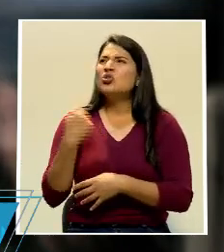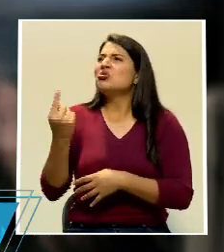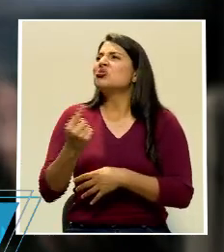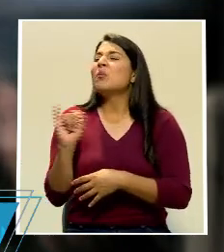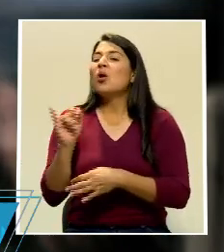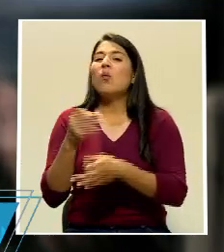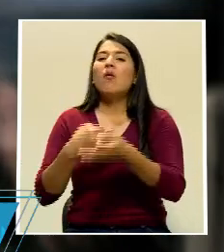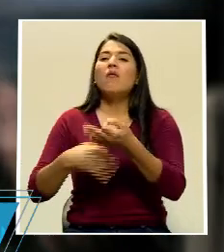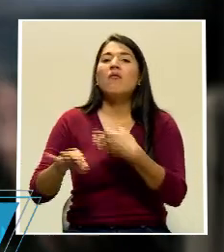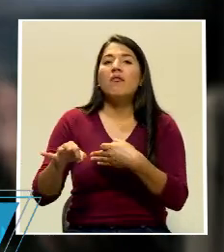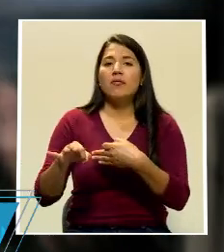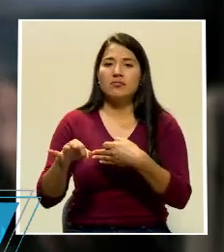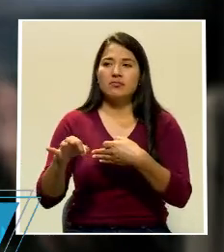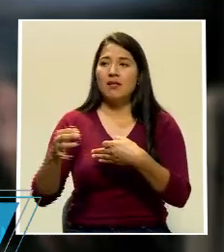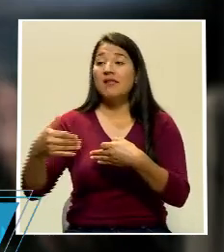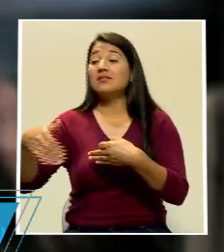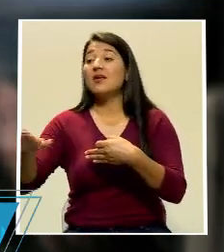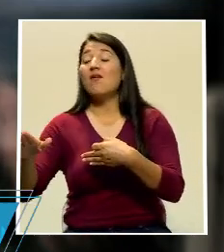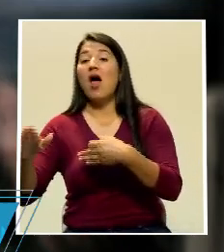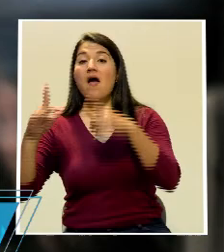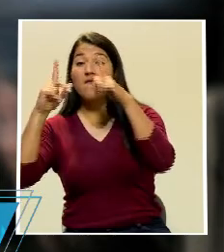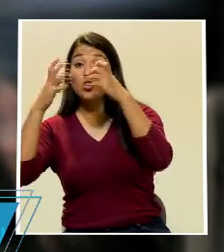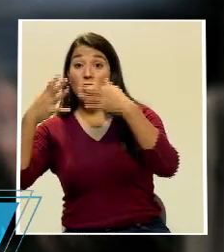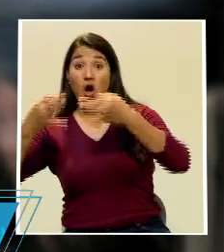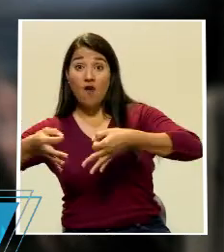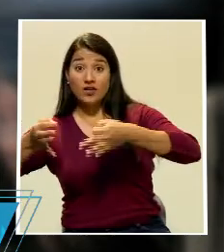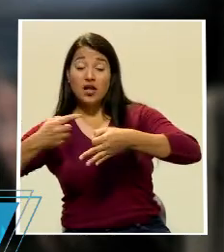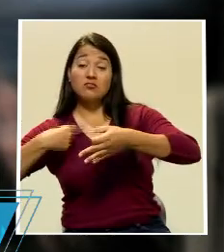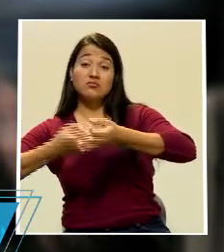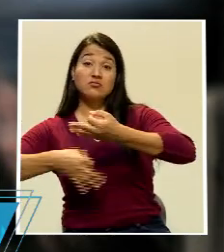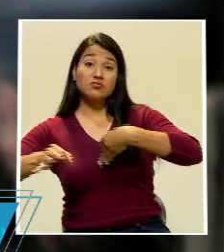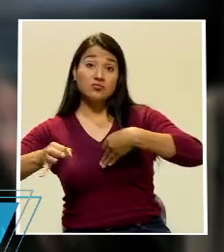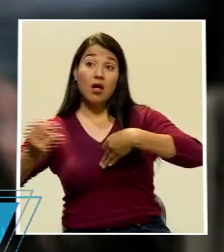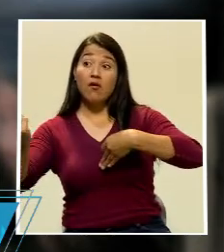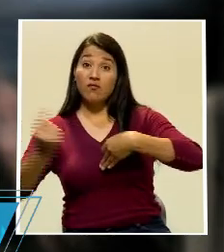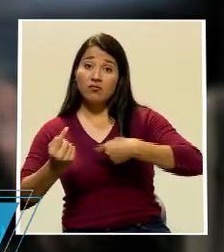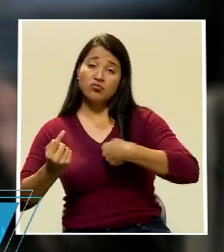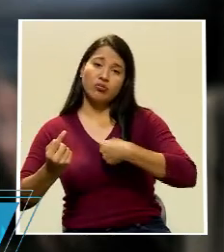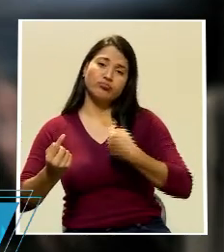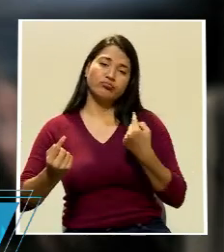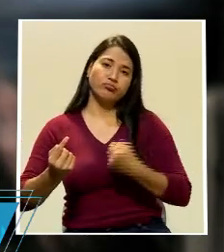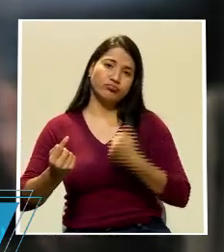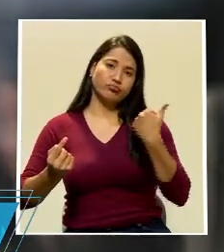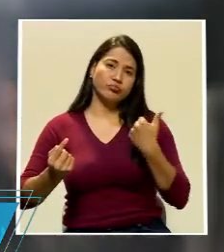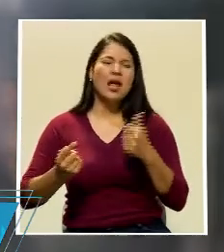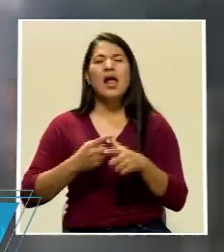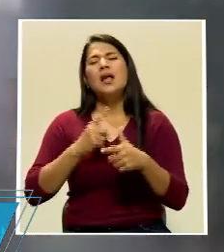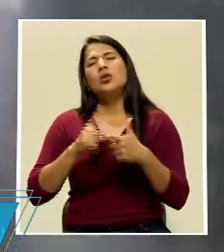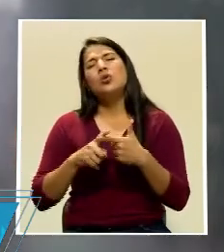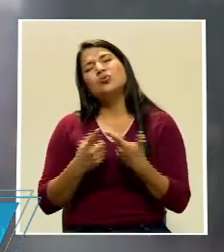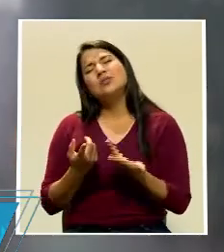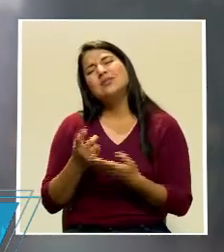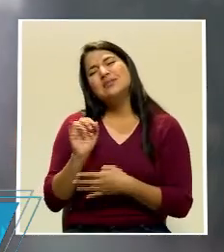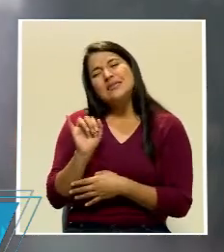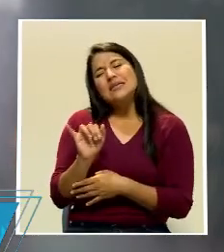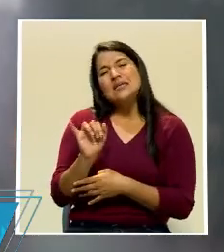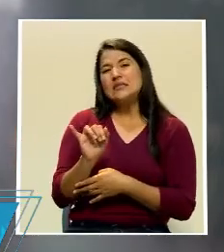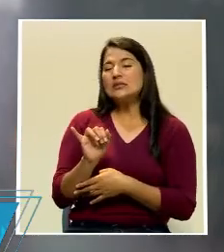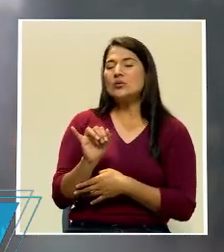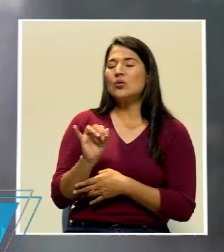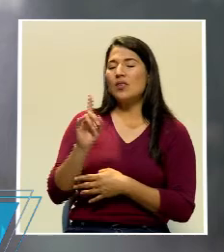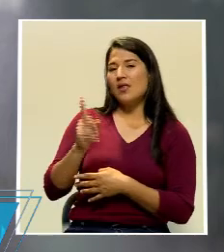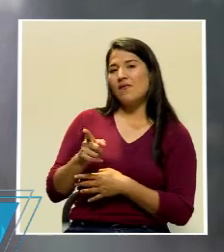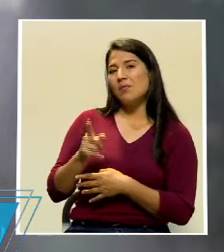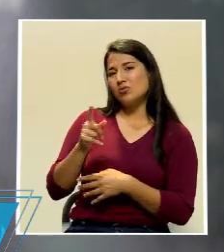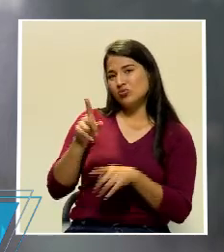reemplazo del fotógrafo de cabecera. Entonces, eso es una situación a la que hay que tomar también en cuenta, porque tenemos el acceso a